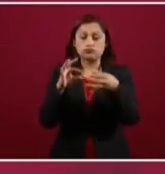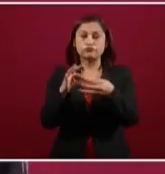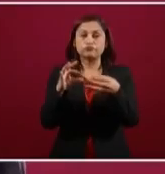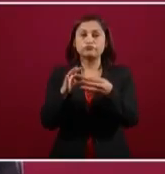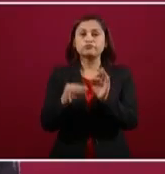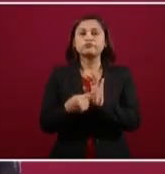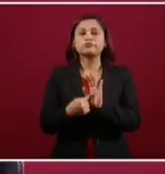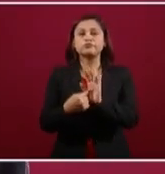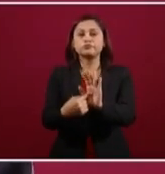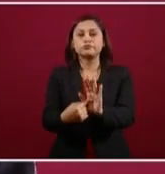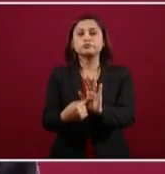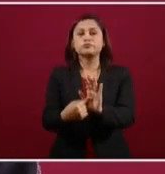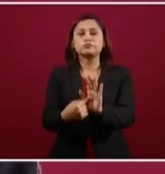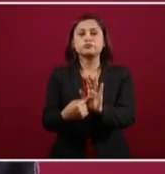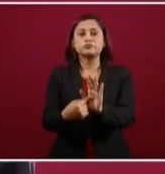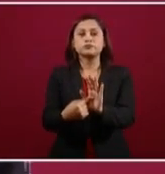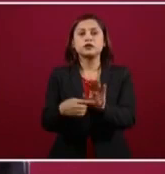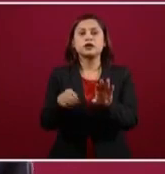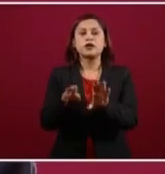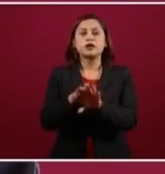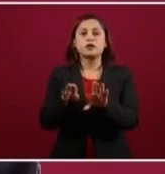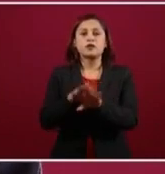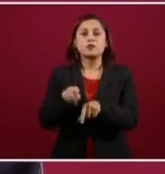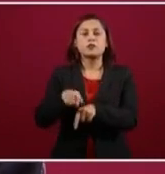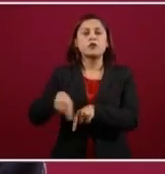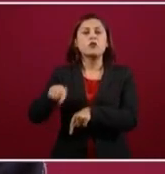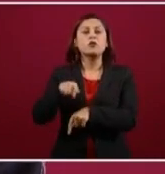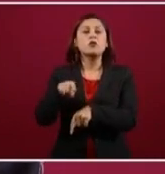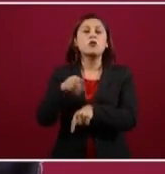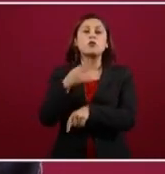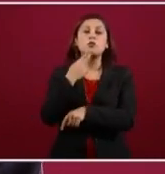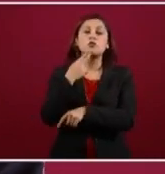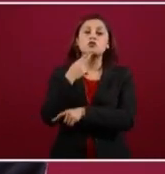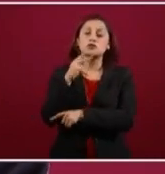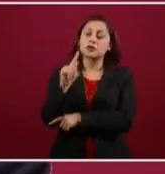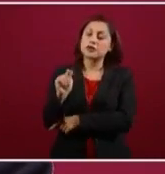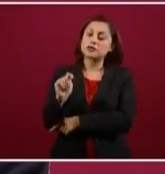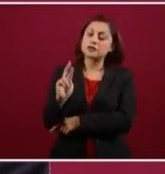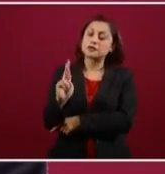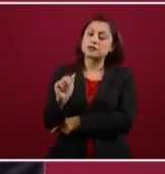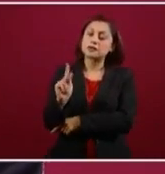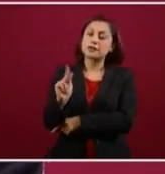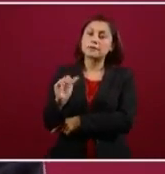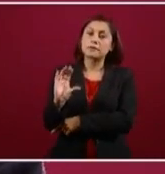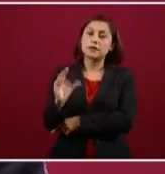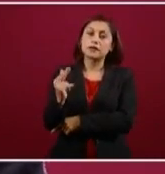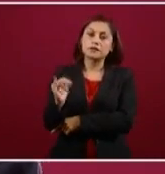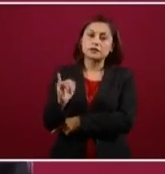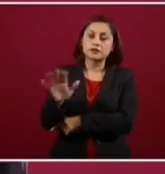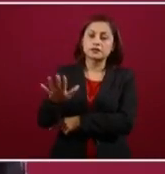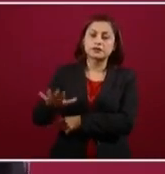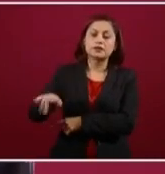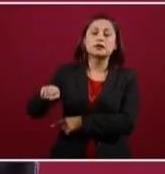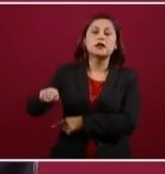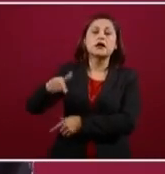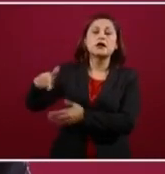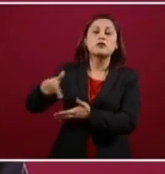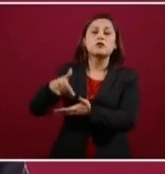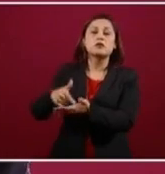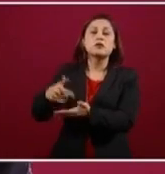de cómo funcionaba un trapiche en la Huasteca y que de eso